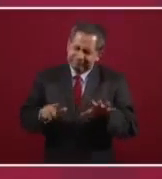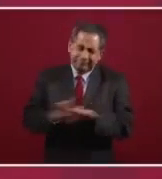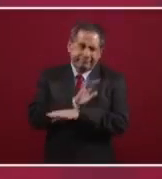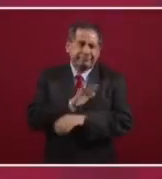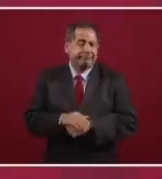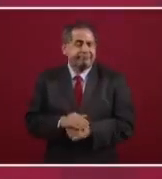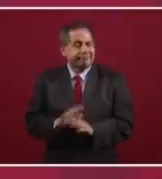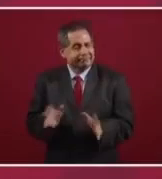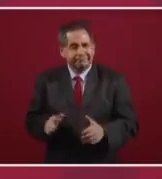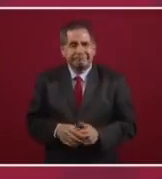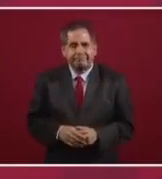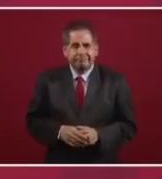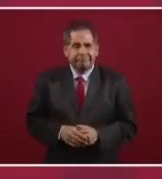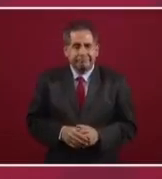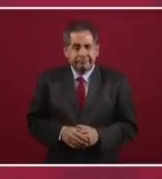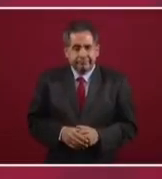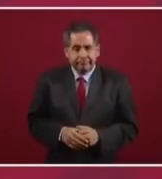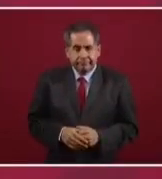Está